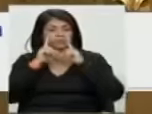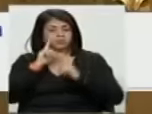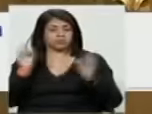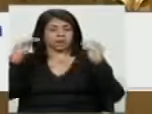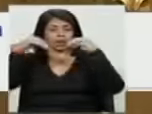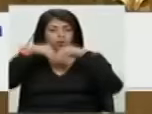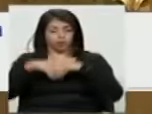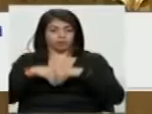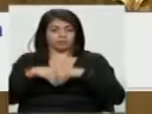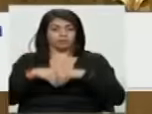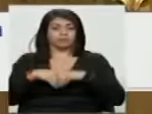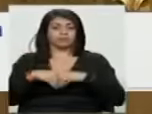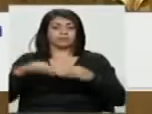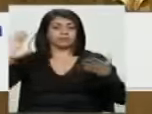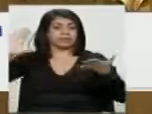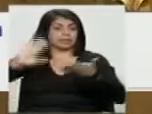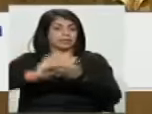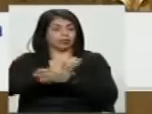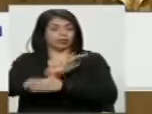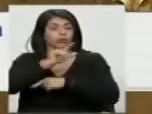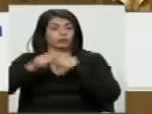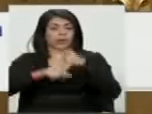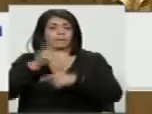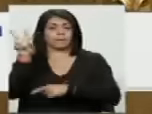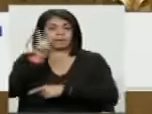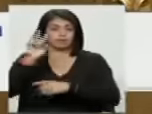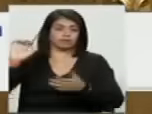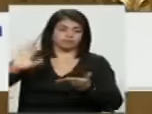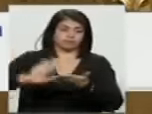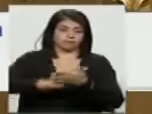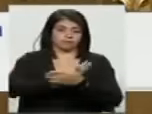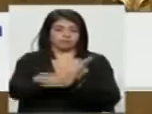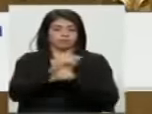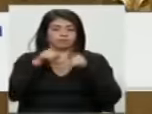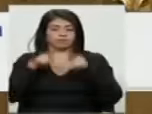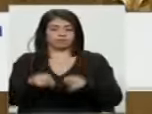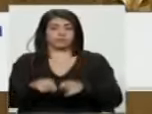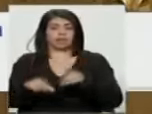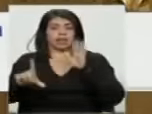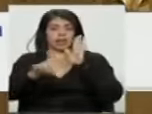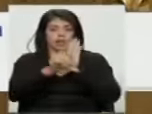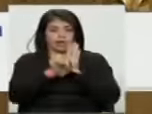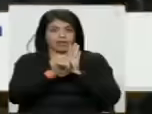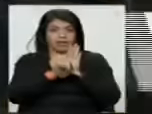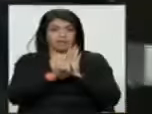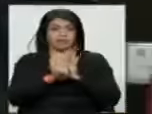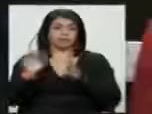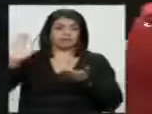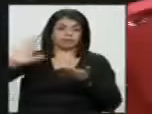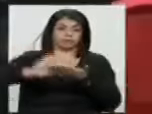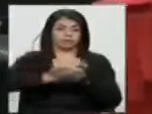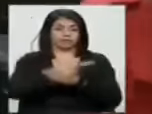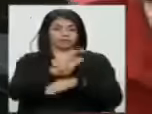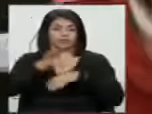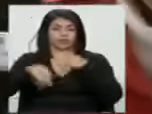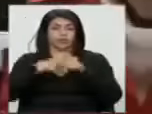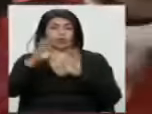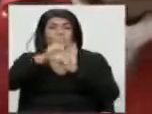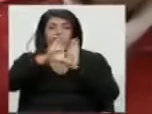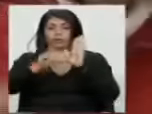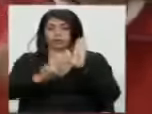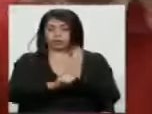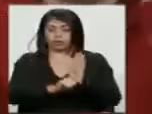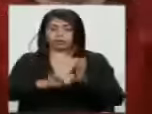pacto, al fascismo se derrota y en Venezuela derrotamos al fascismo con las leyes, derrotamos al fascismo con la